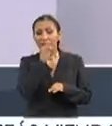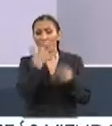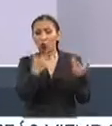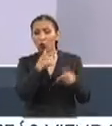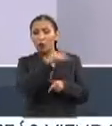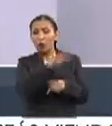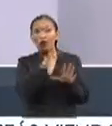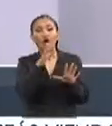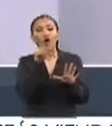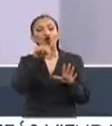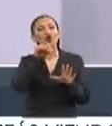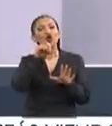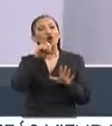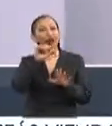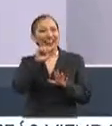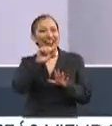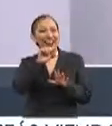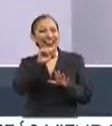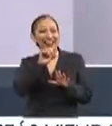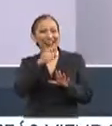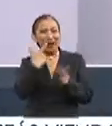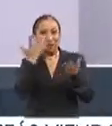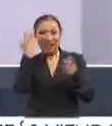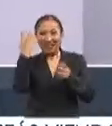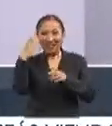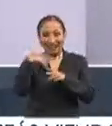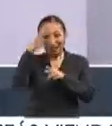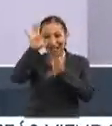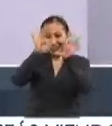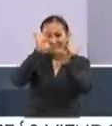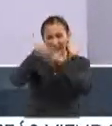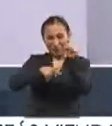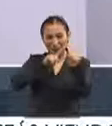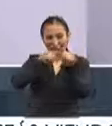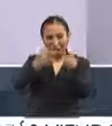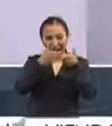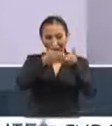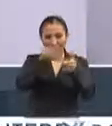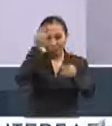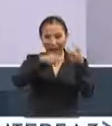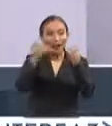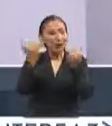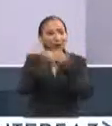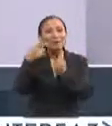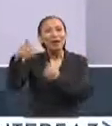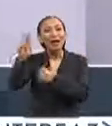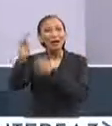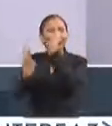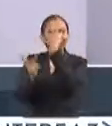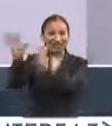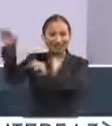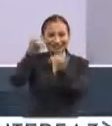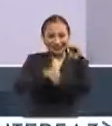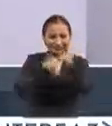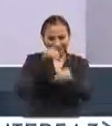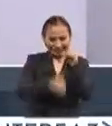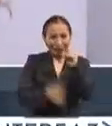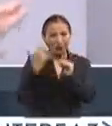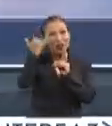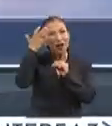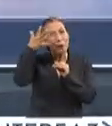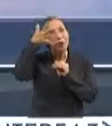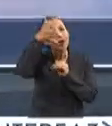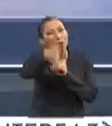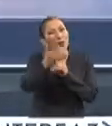de Noé de la vida moderna, ¿no? De estar haciendo esta selección de especies para llevarlos a una conservación, al futuro, una